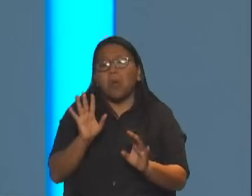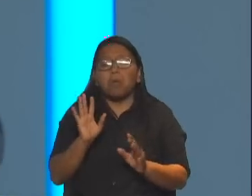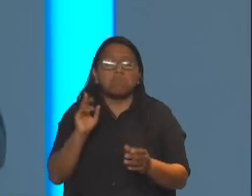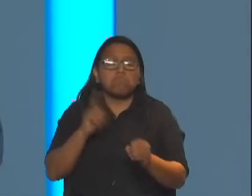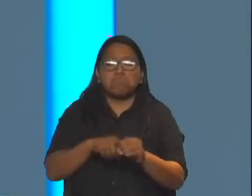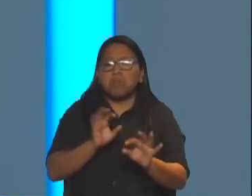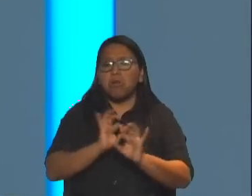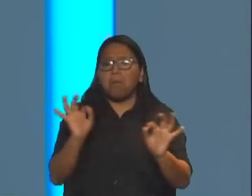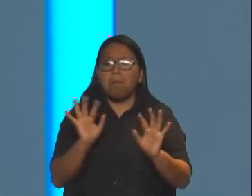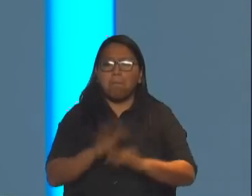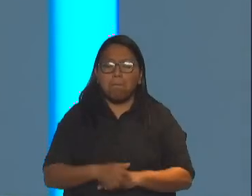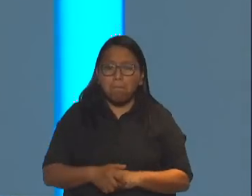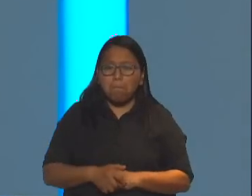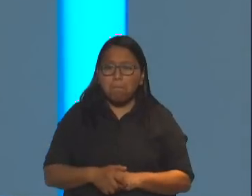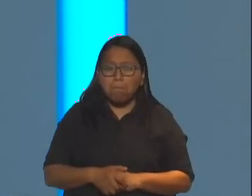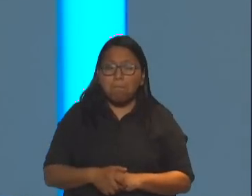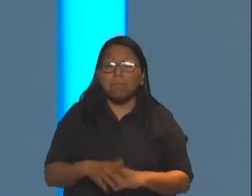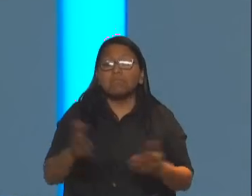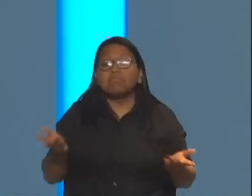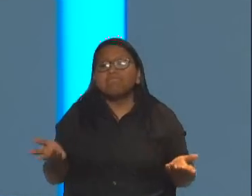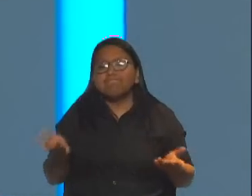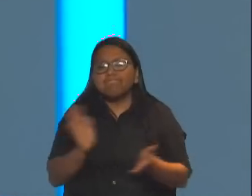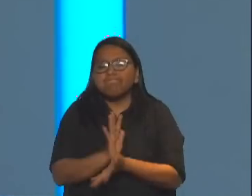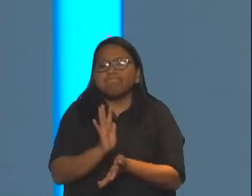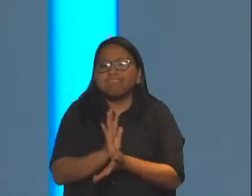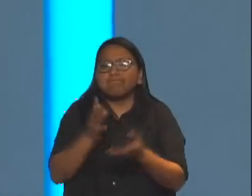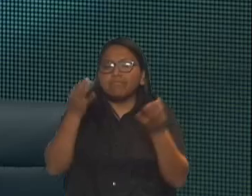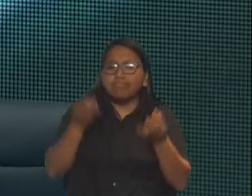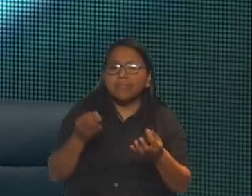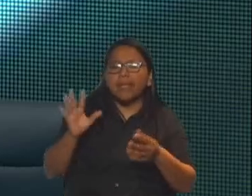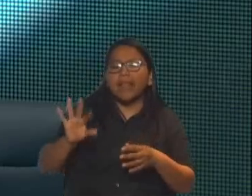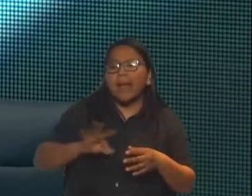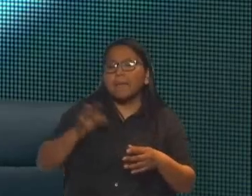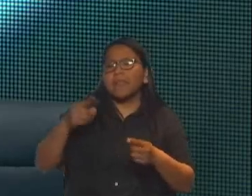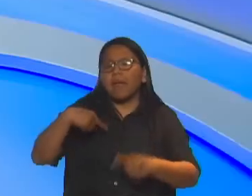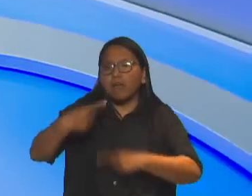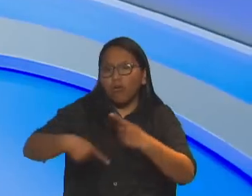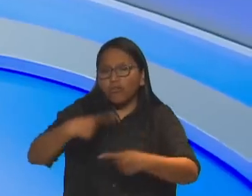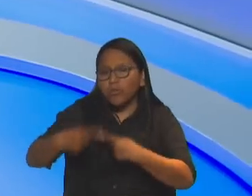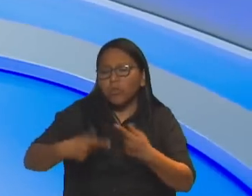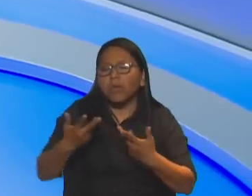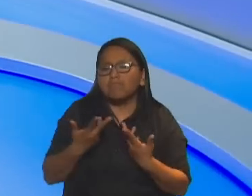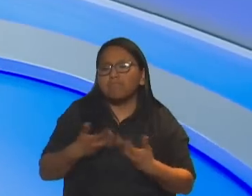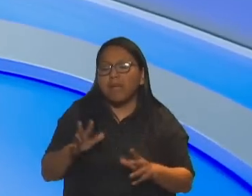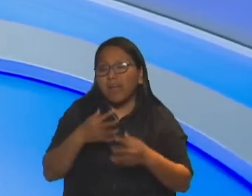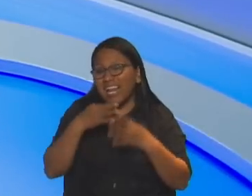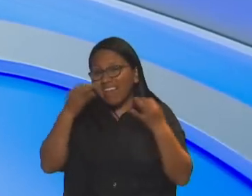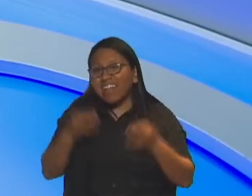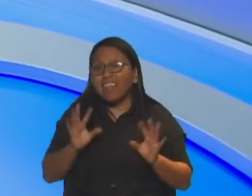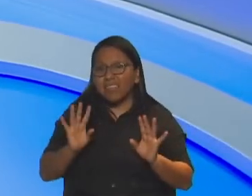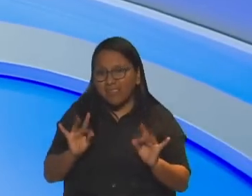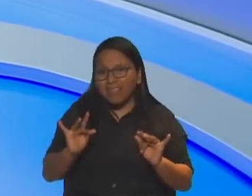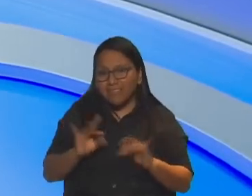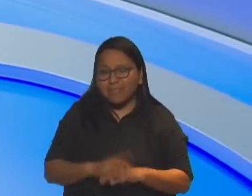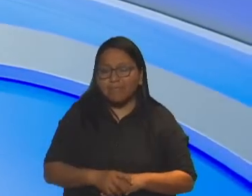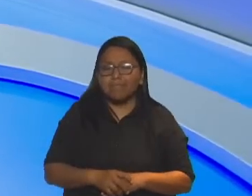y bueno si alguna formalidad esto de bueno que la vida siga con cierta normalidad cuando la verdad que es difícil no